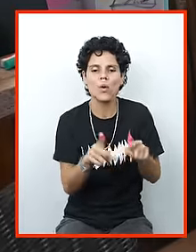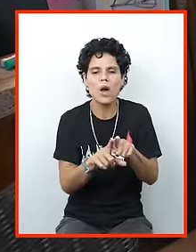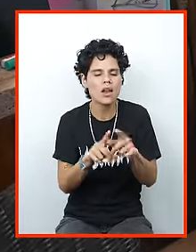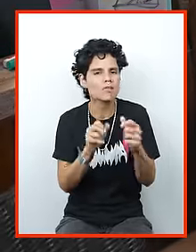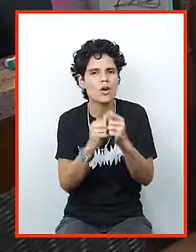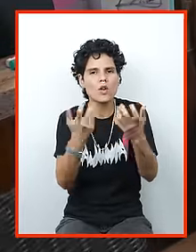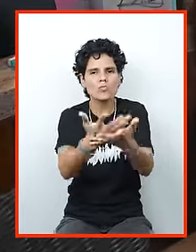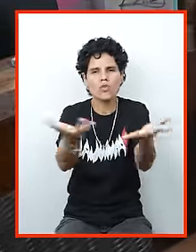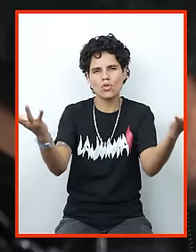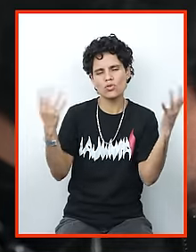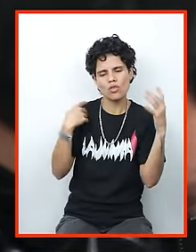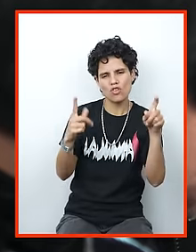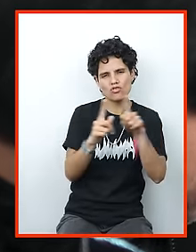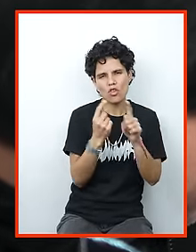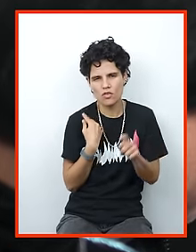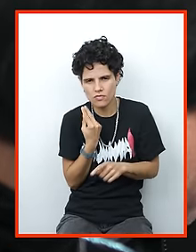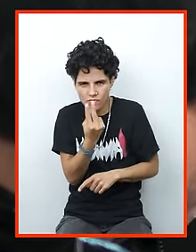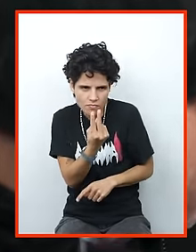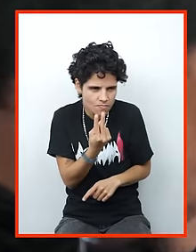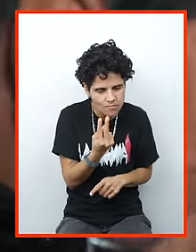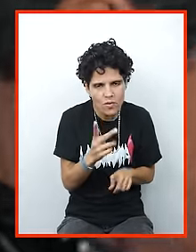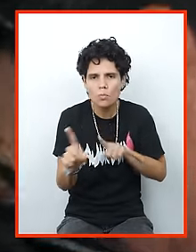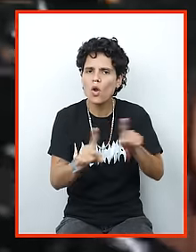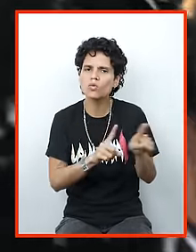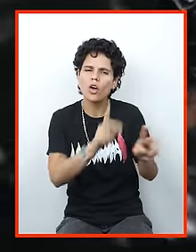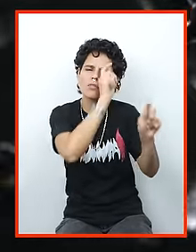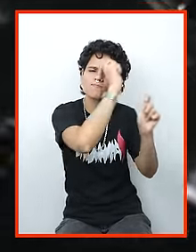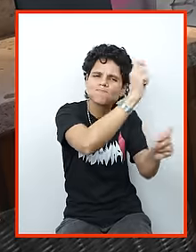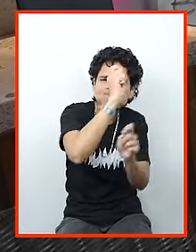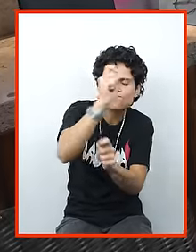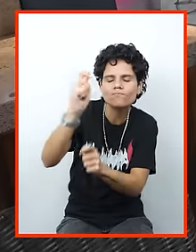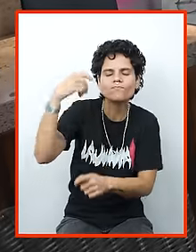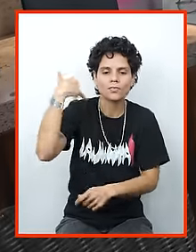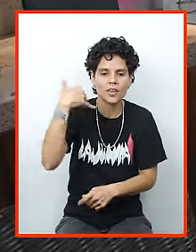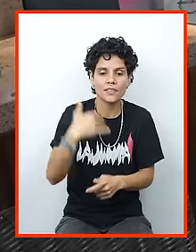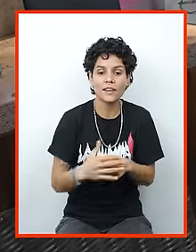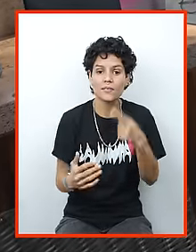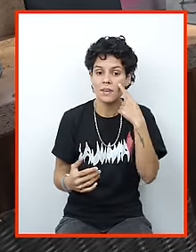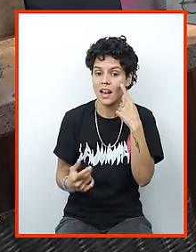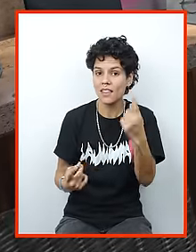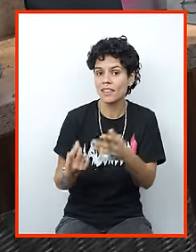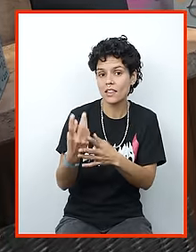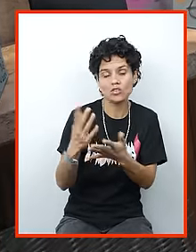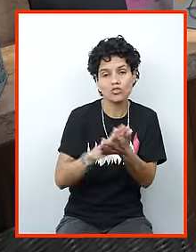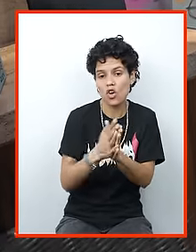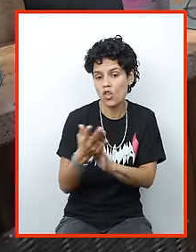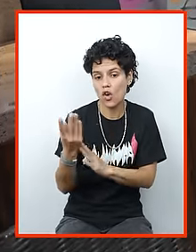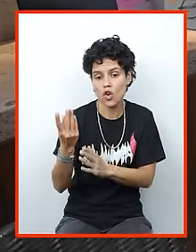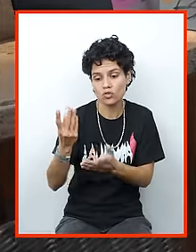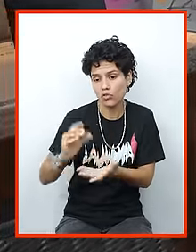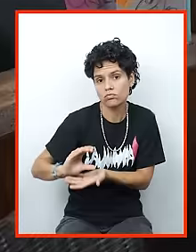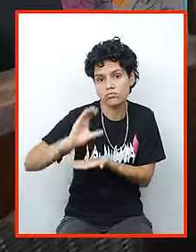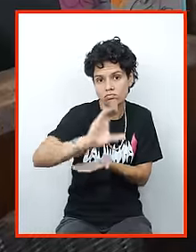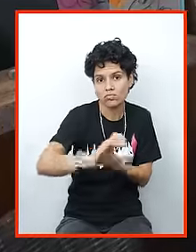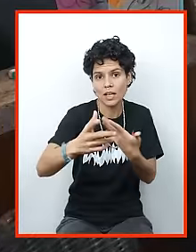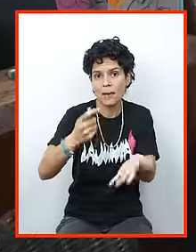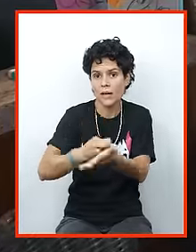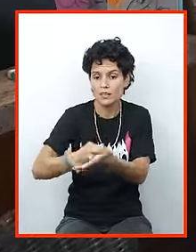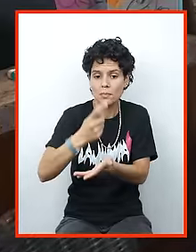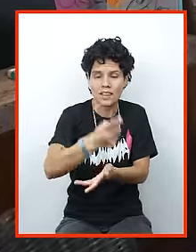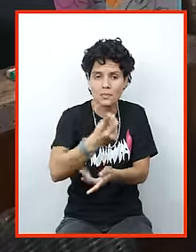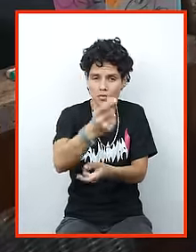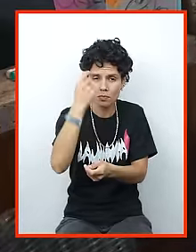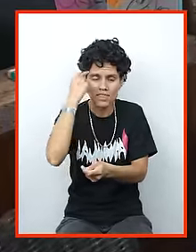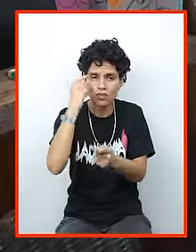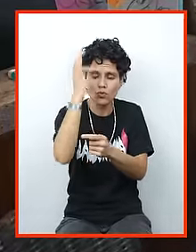y yo contra el mundo, y eso, para que lo... Hay que reconocer a los productores. Ahí. Todas las fichas de Juega en Línea para ti. ¿Qué dice tu papá que teólogo